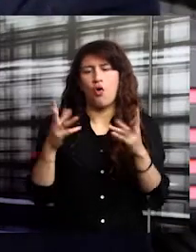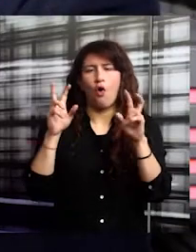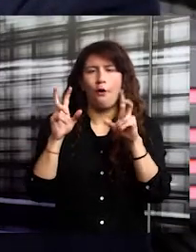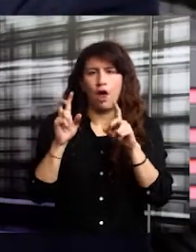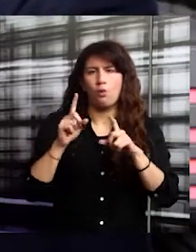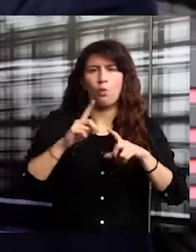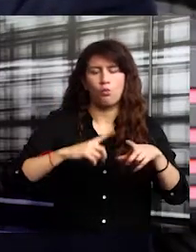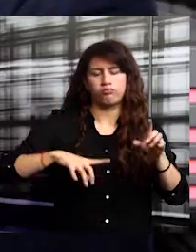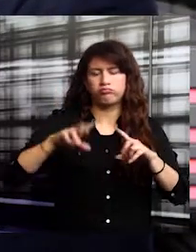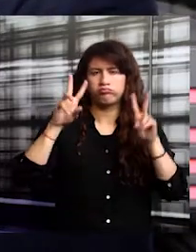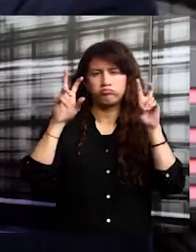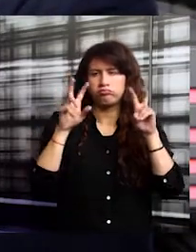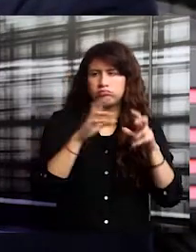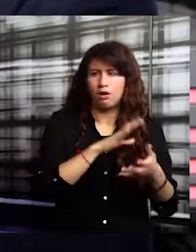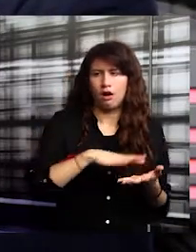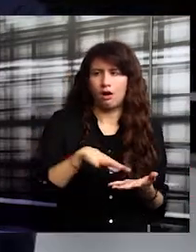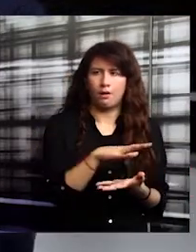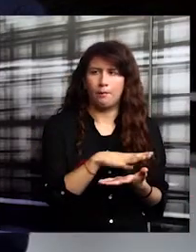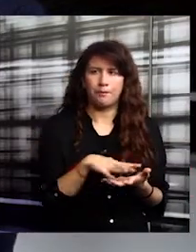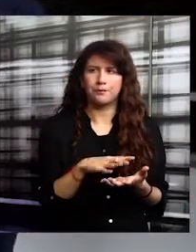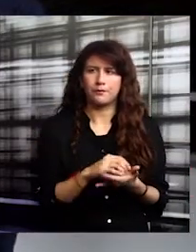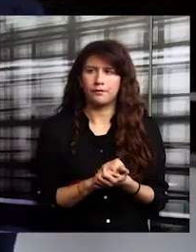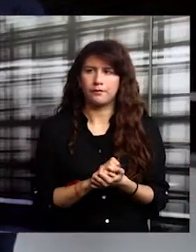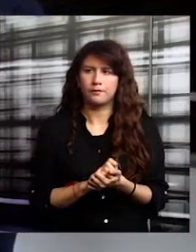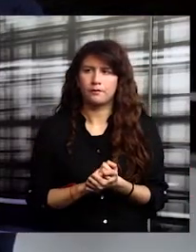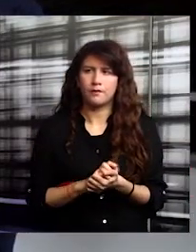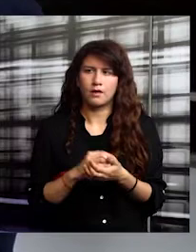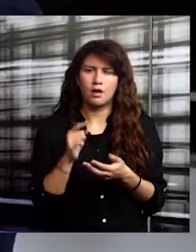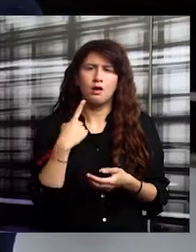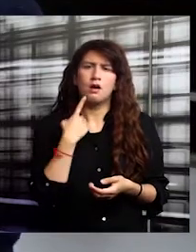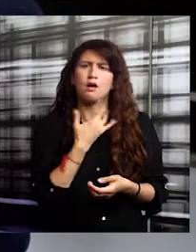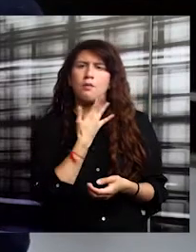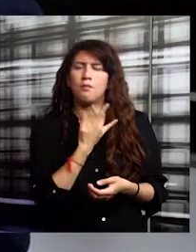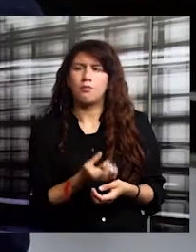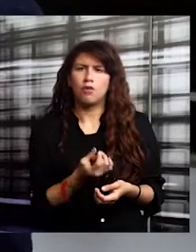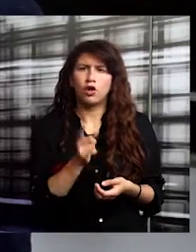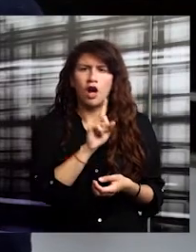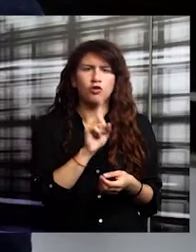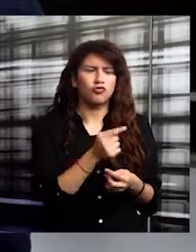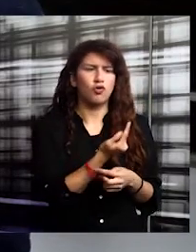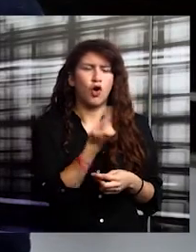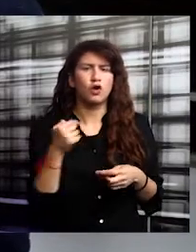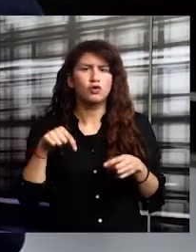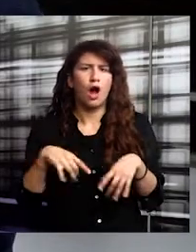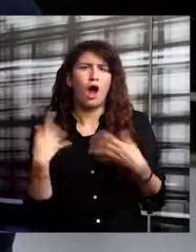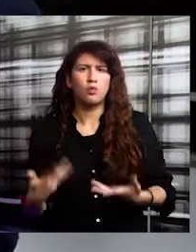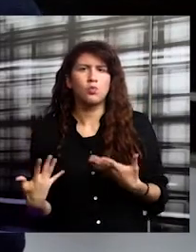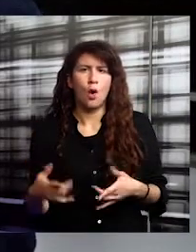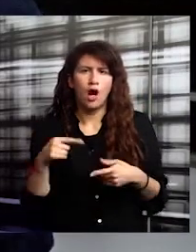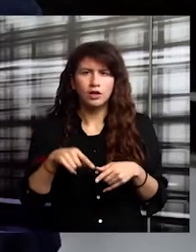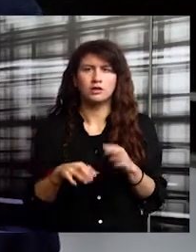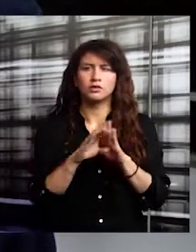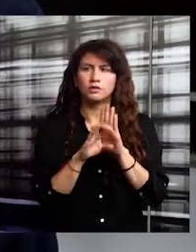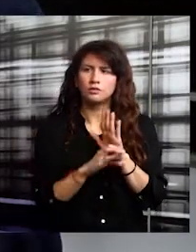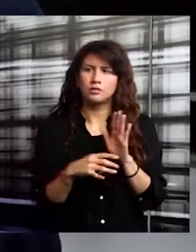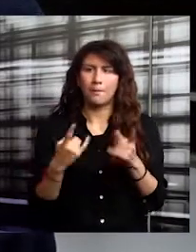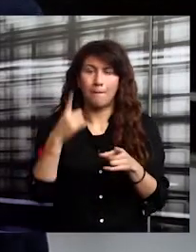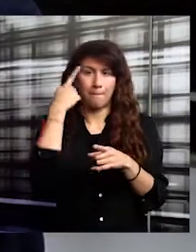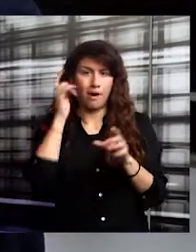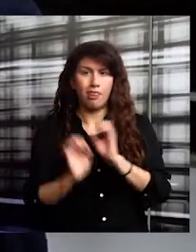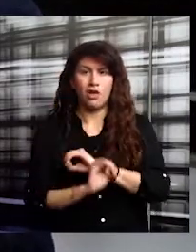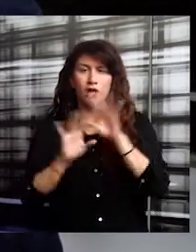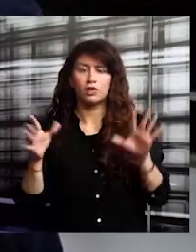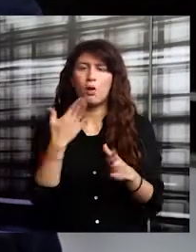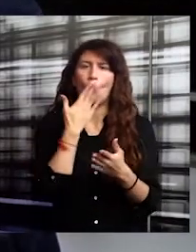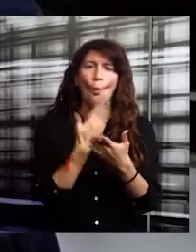rige. ¿Por qué no seguir con la que está actualmente en esta Constitución? Entonces, para dejarlo claro, cuando se habla de esto de hoja